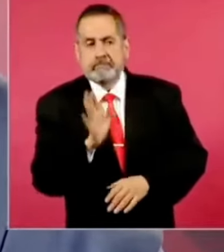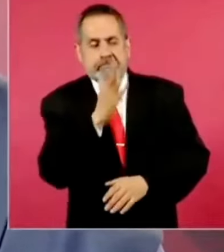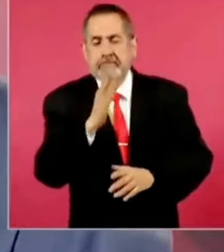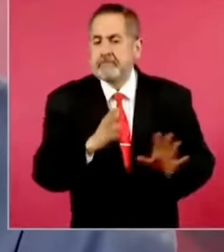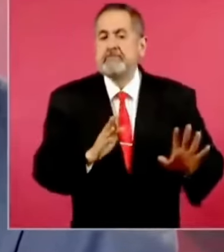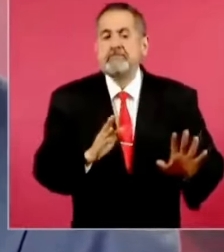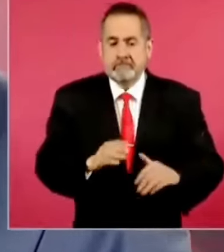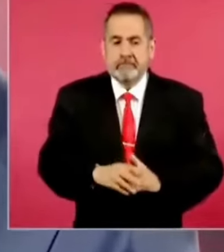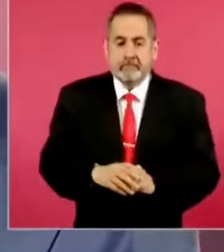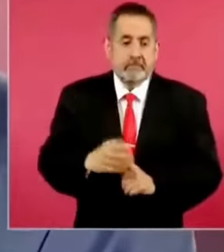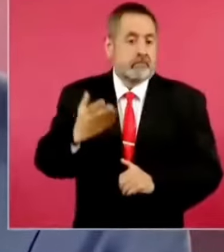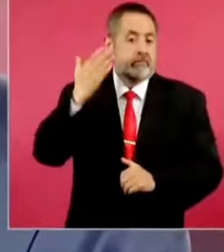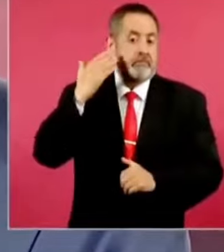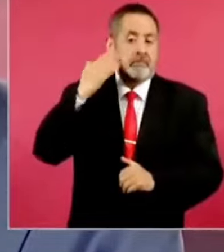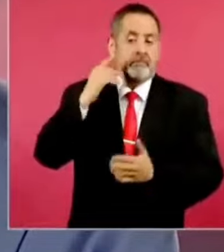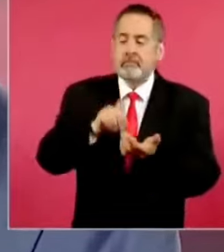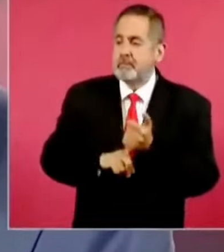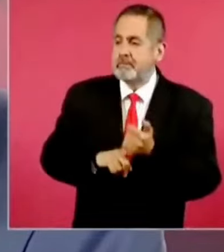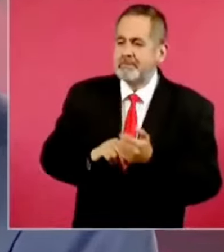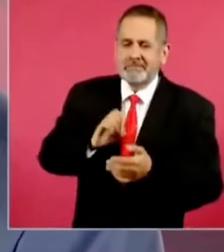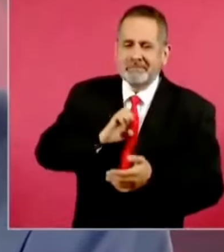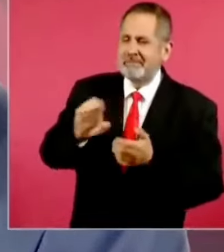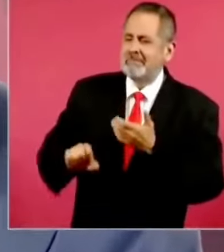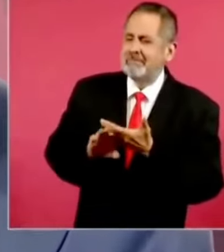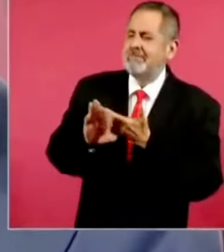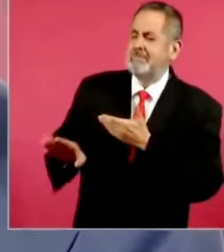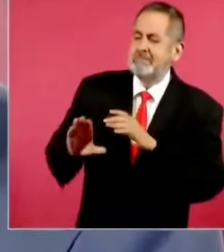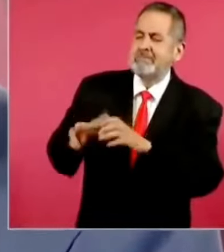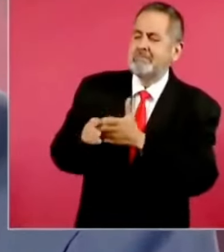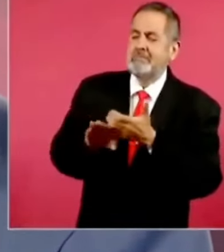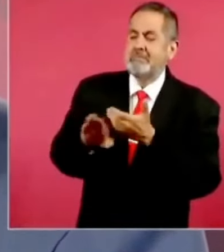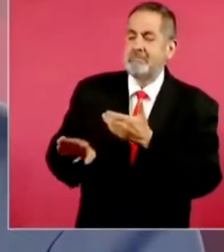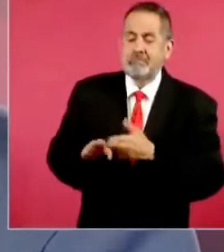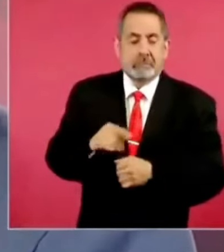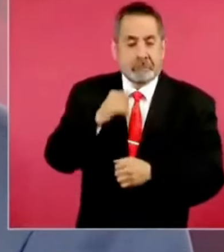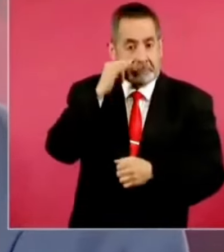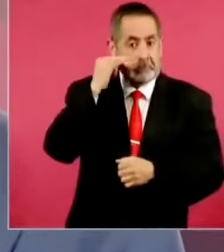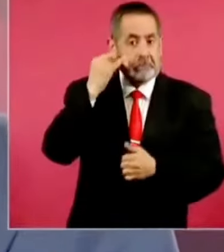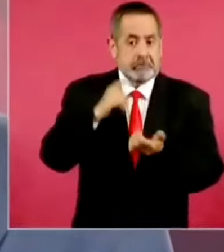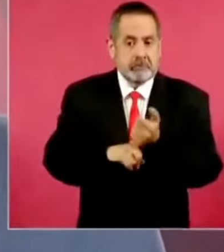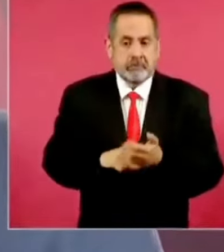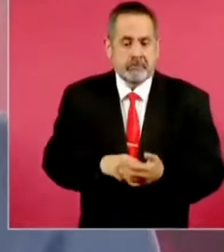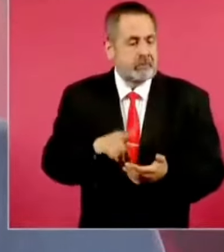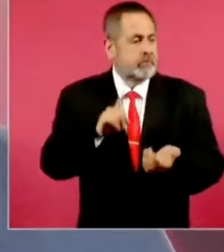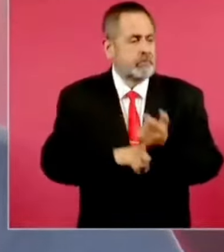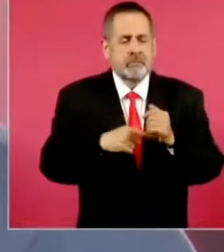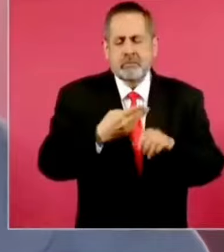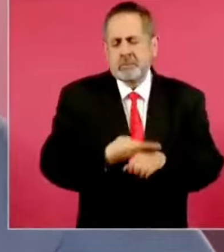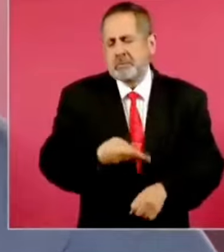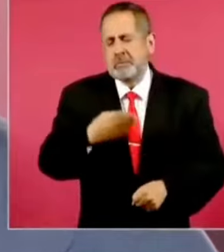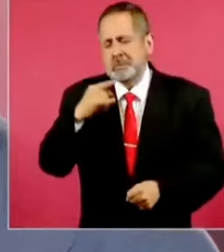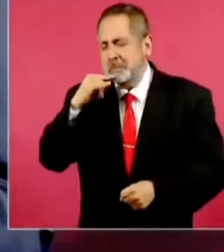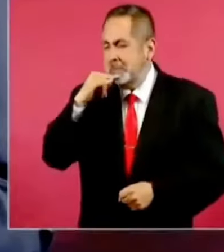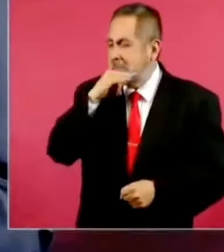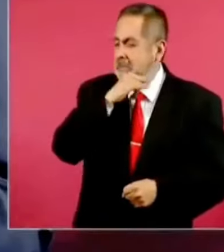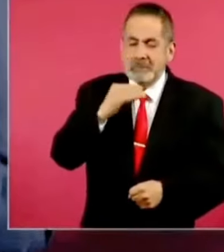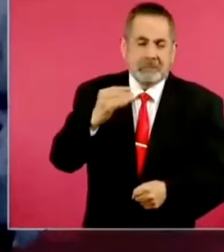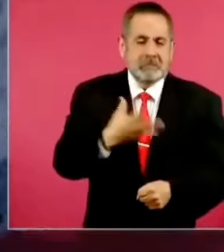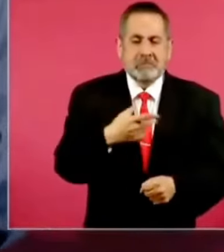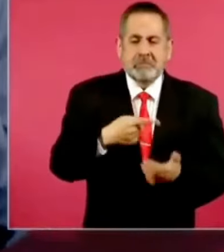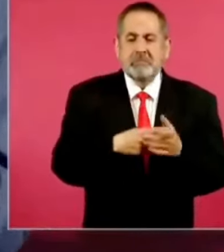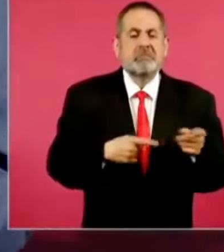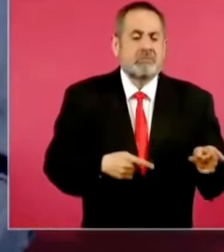porque había muchísimo racismo, hay mucho racismo, pero también mucha hipocresía, no